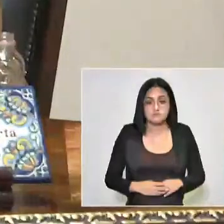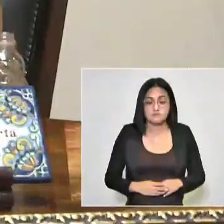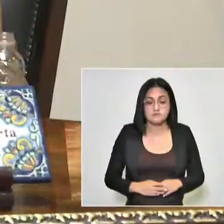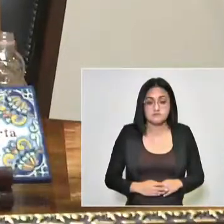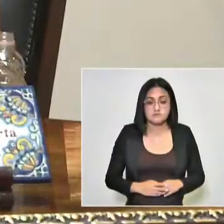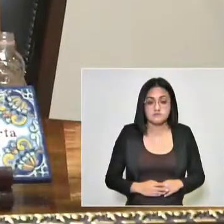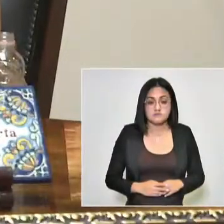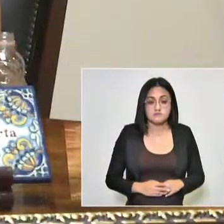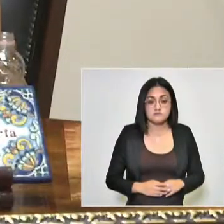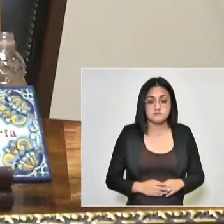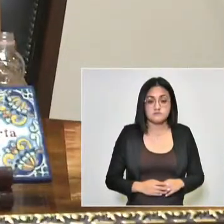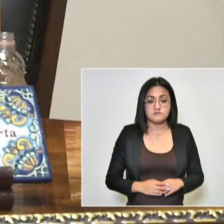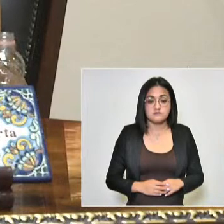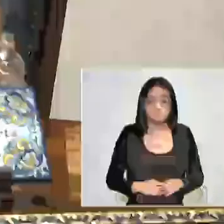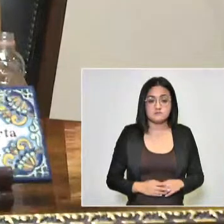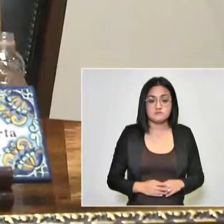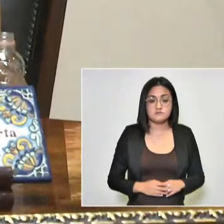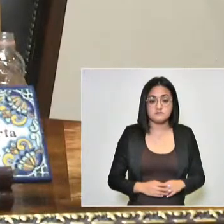escenarios.